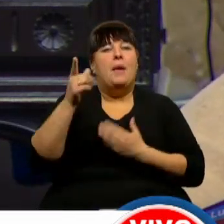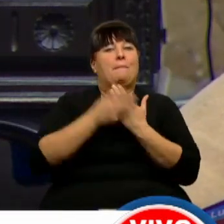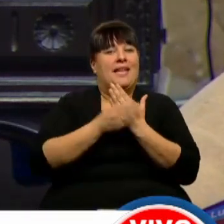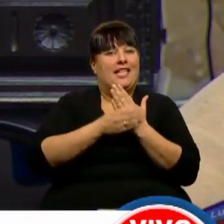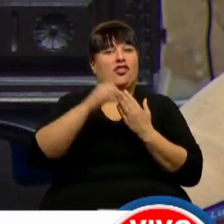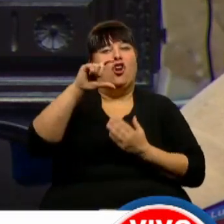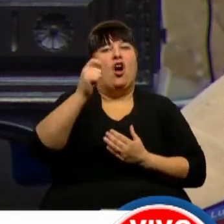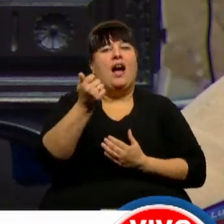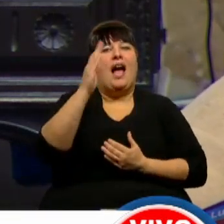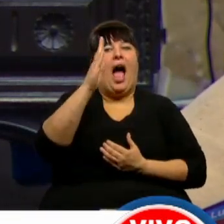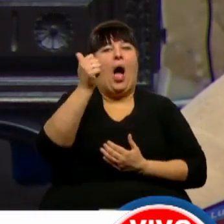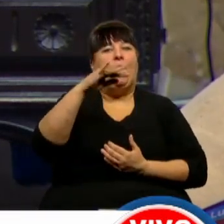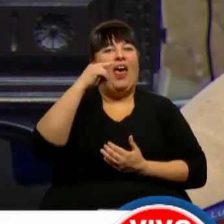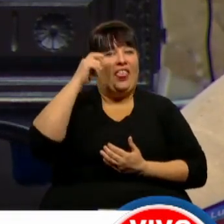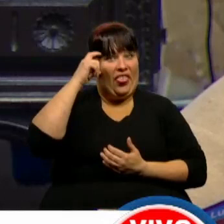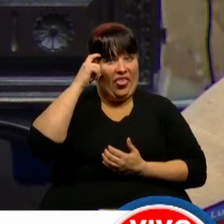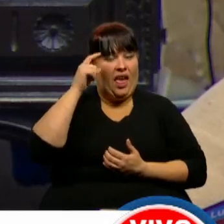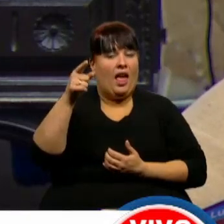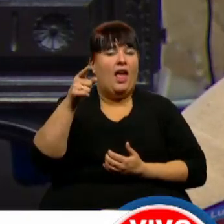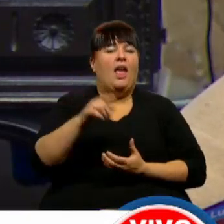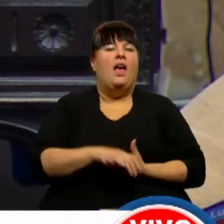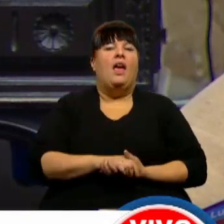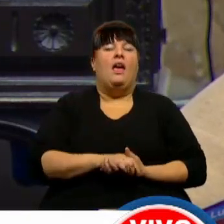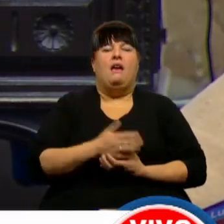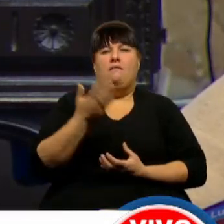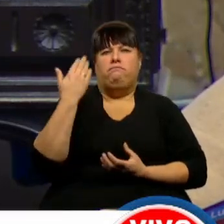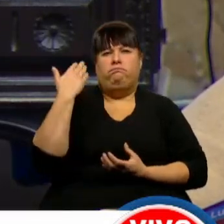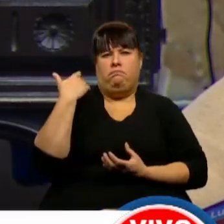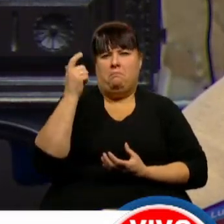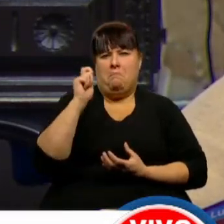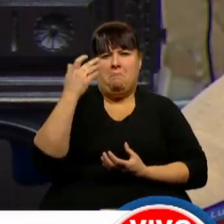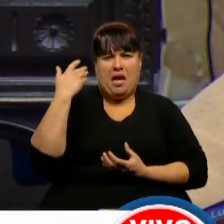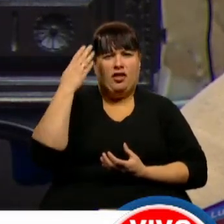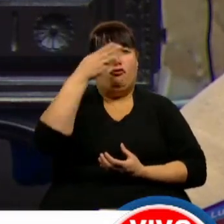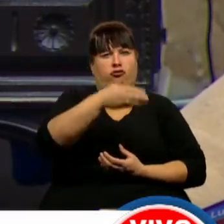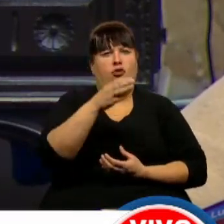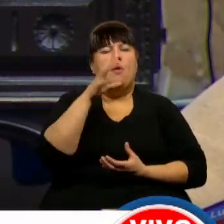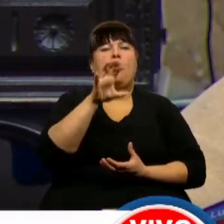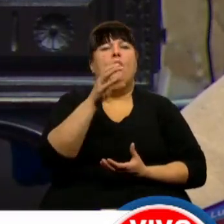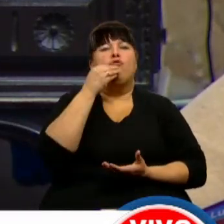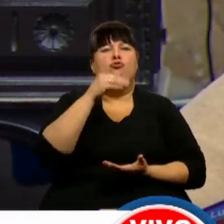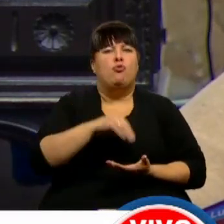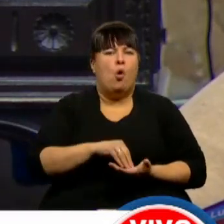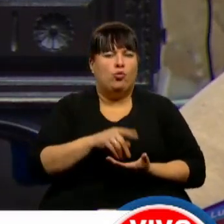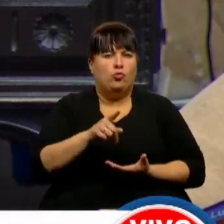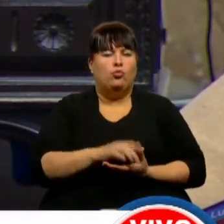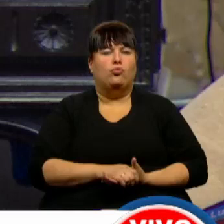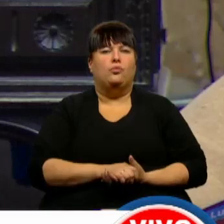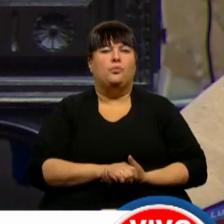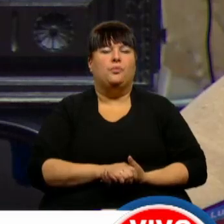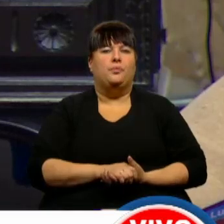ministro Cavandier estuvo hace pocos meses en la provincia de Chubut